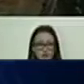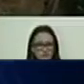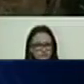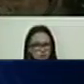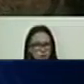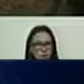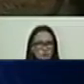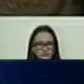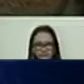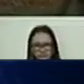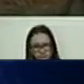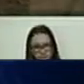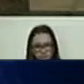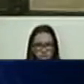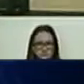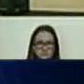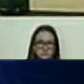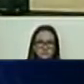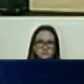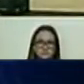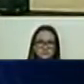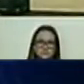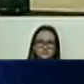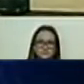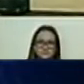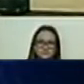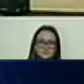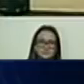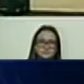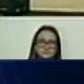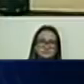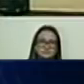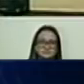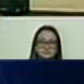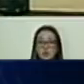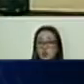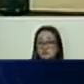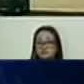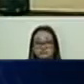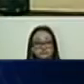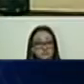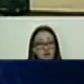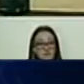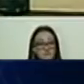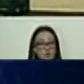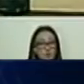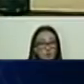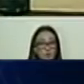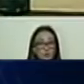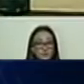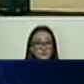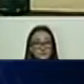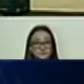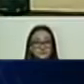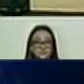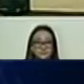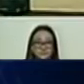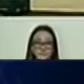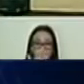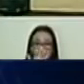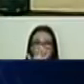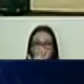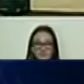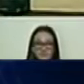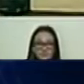gobierno e imponer quién sabe qué, porque si algo está detrás de las propuestas